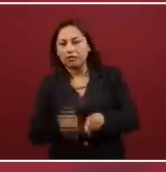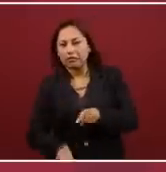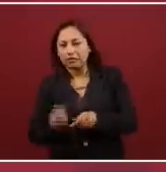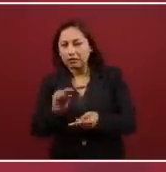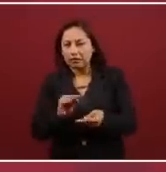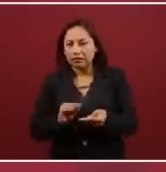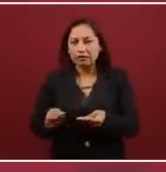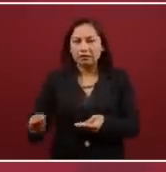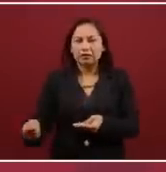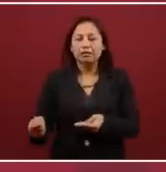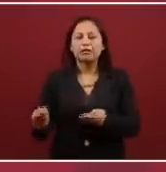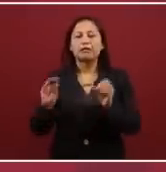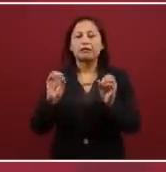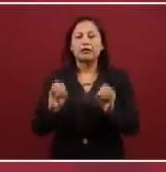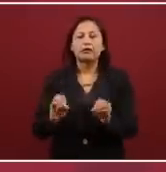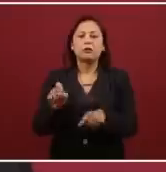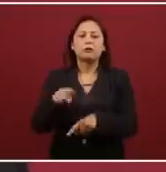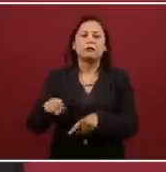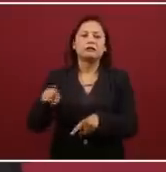con piquete de ojo.